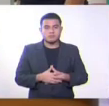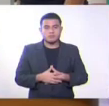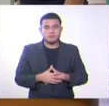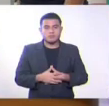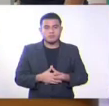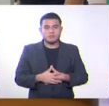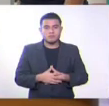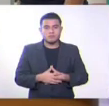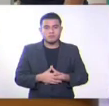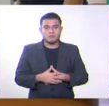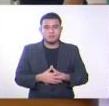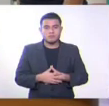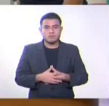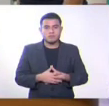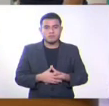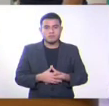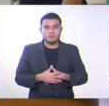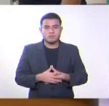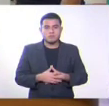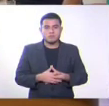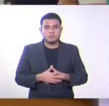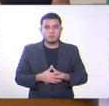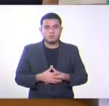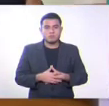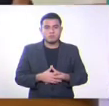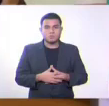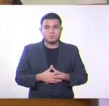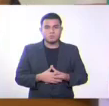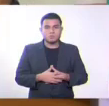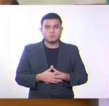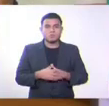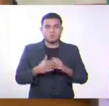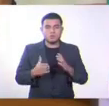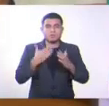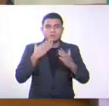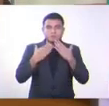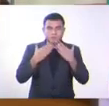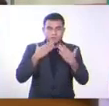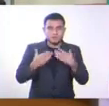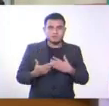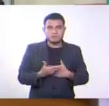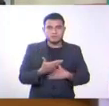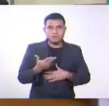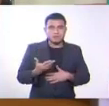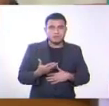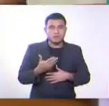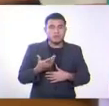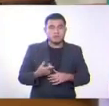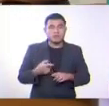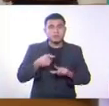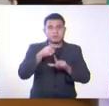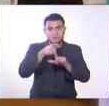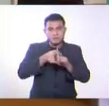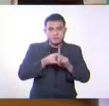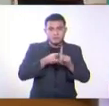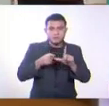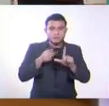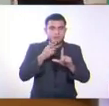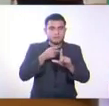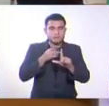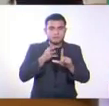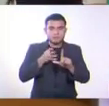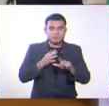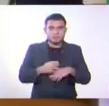menos y sub 1. Sí, porque habíamos dicho, ¿verdad? Que este segmento era igual a este.